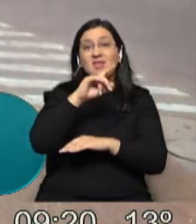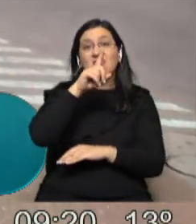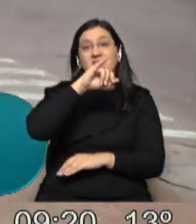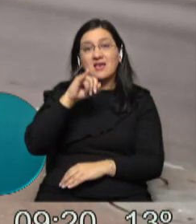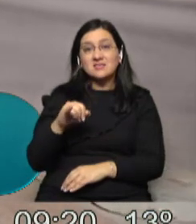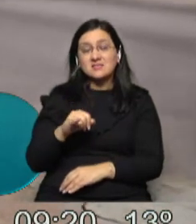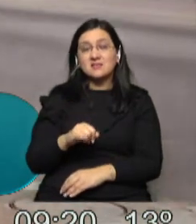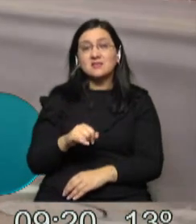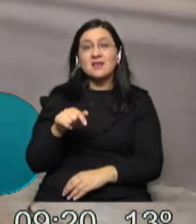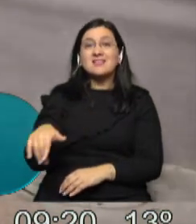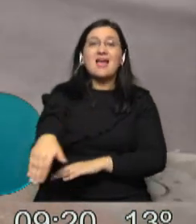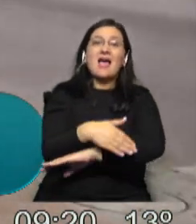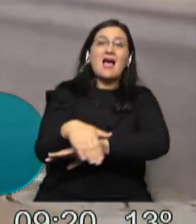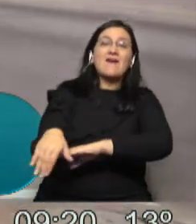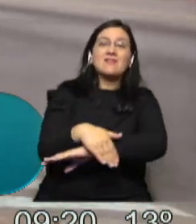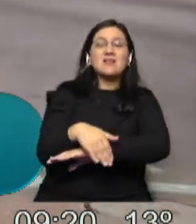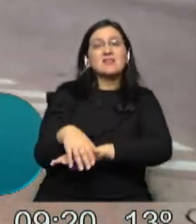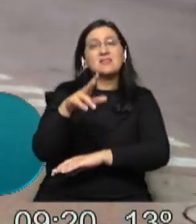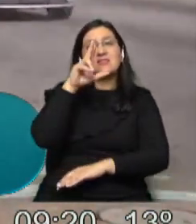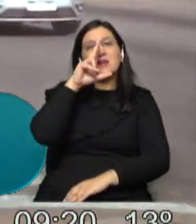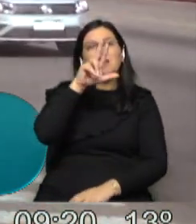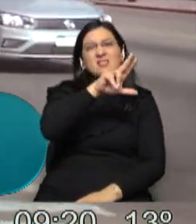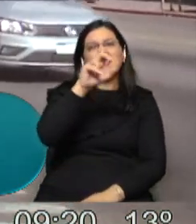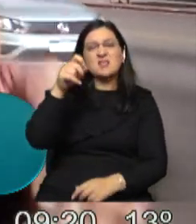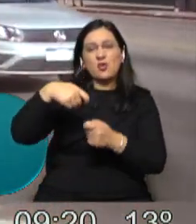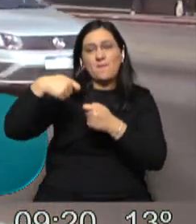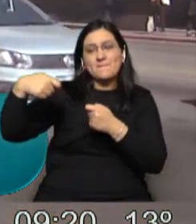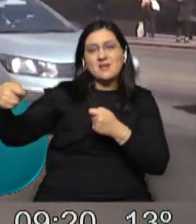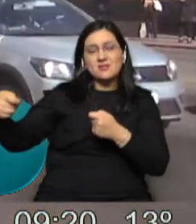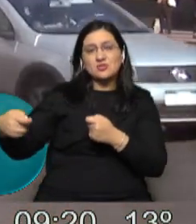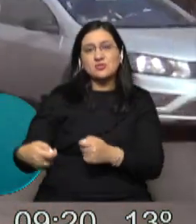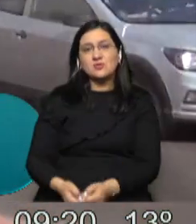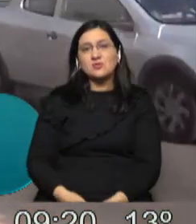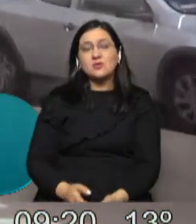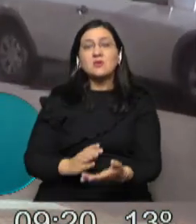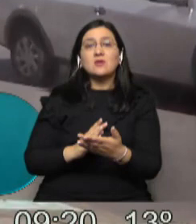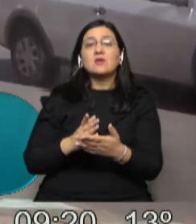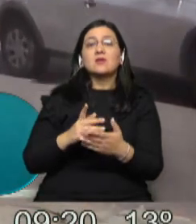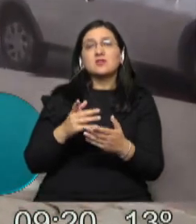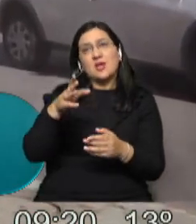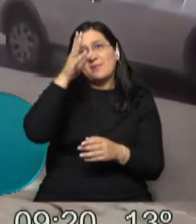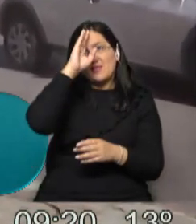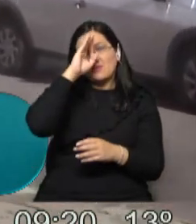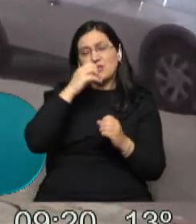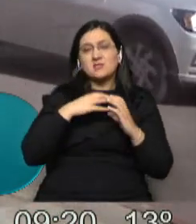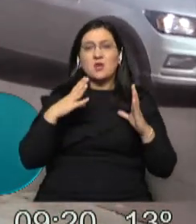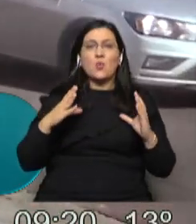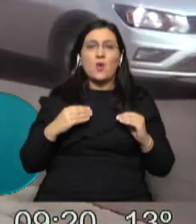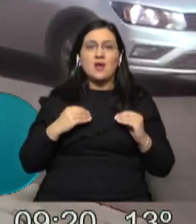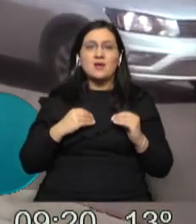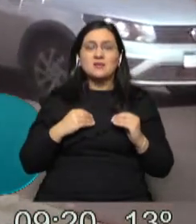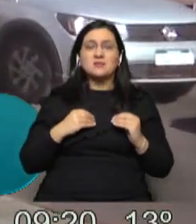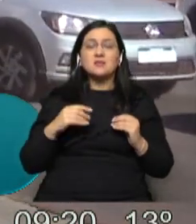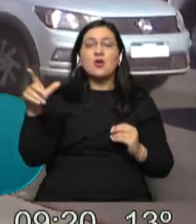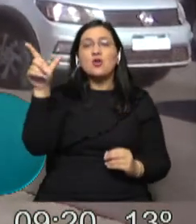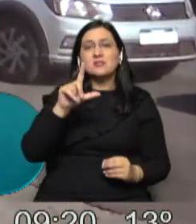julio, esta avenida, ¿no? De unos 3.300 metros que recorre el lomo, como todos aprendimos en las escuelas públicas de nuestro país y en los